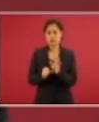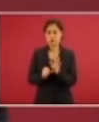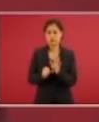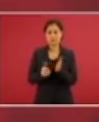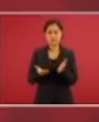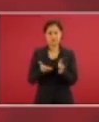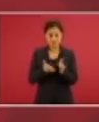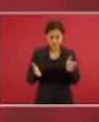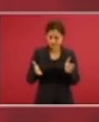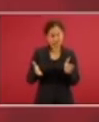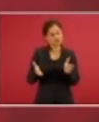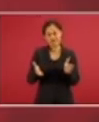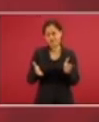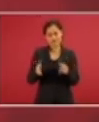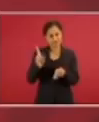Eso no.